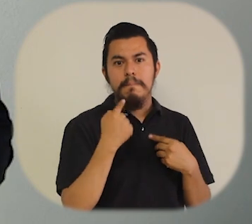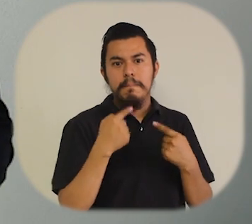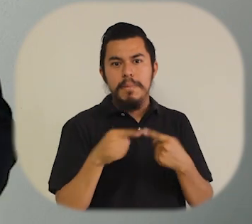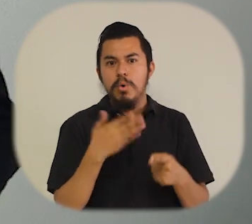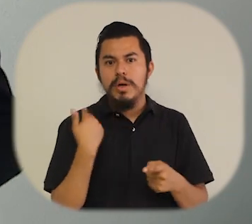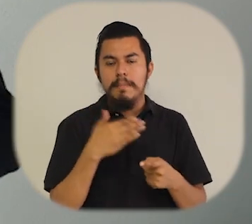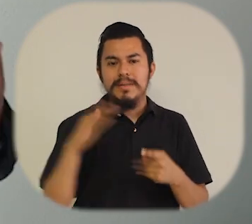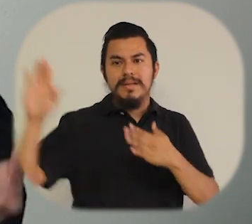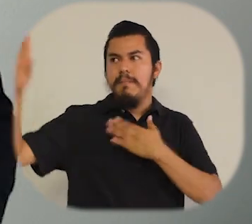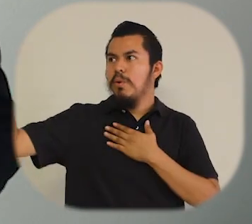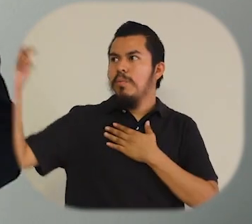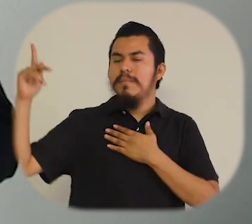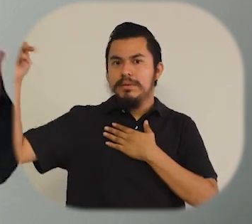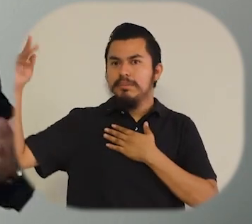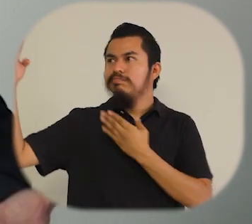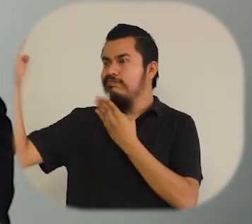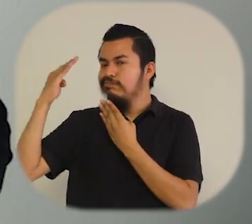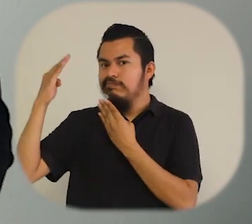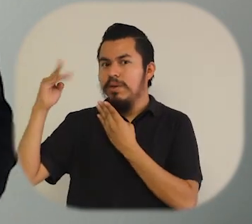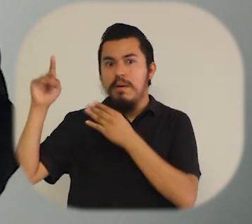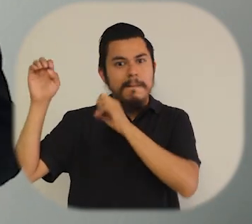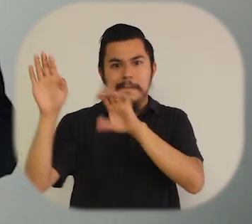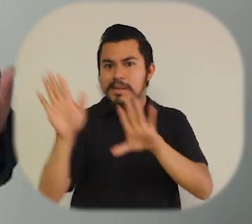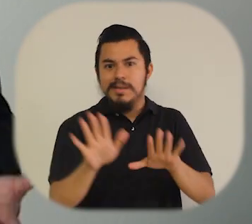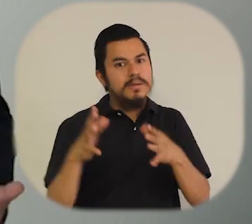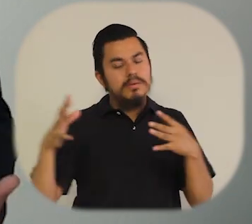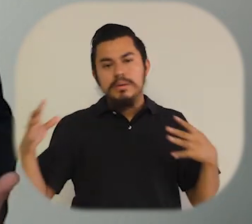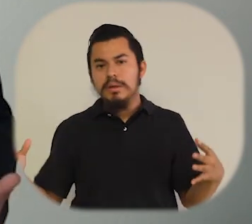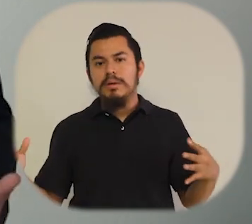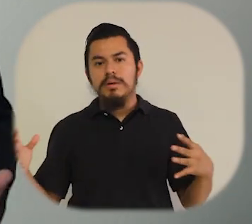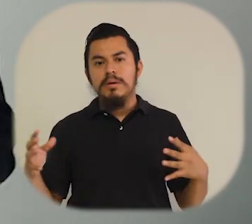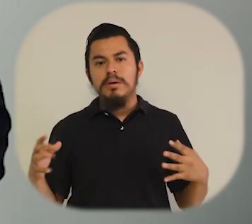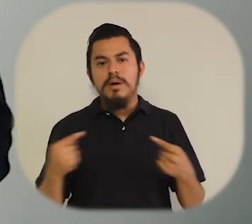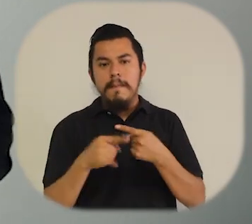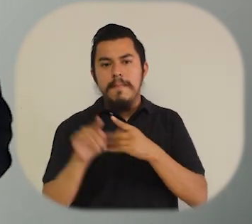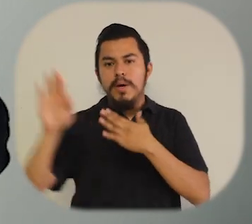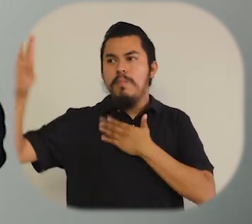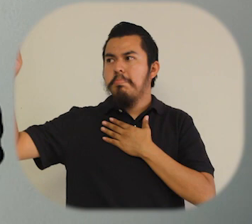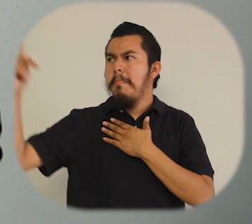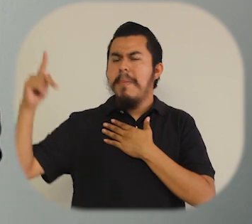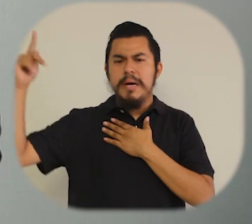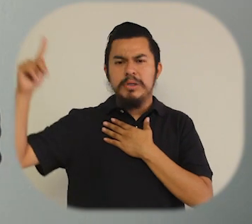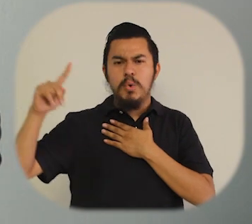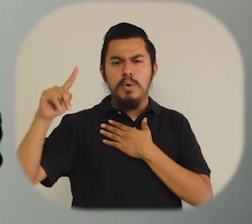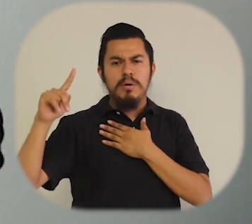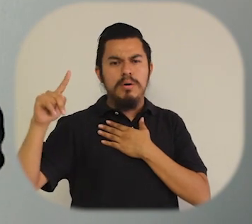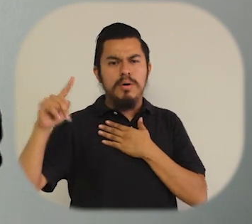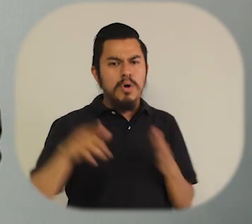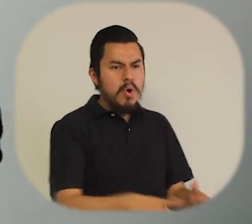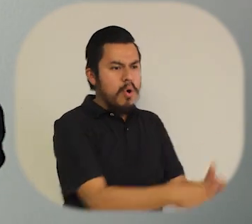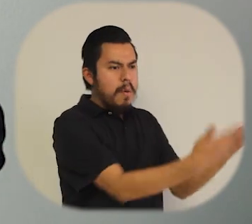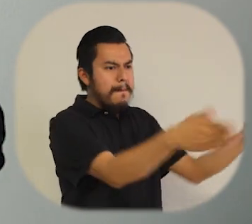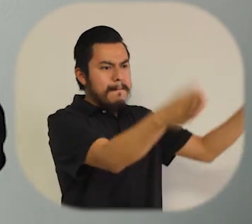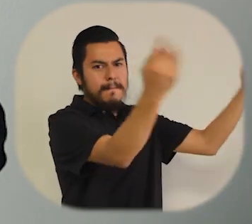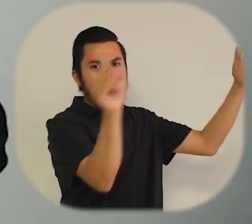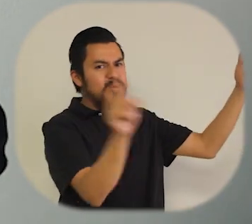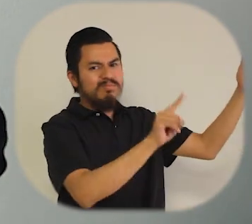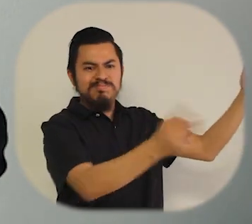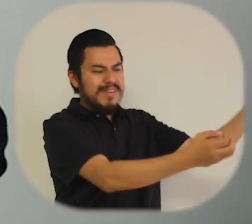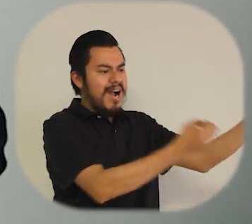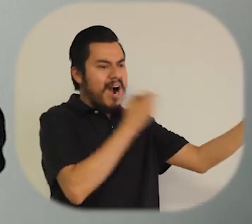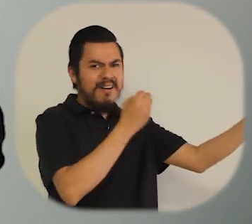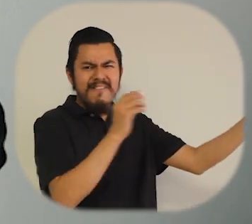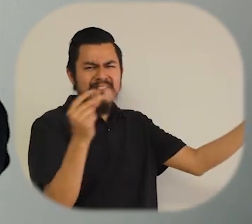su vida normalmente estaban guardando la promesa. Era una bendición muy grande. Y este pacto tan fácil